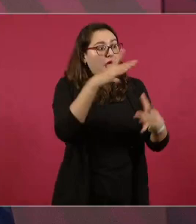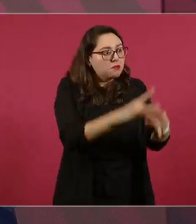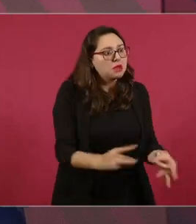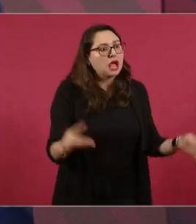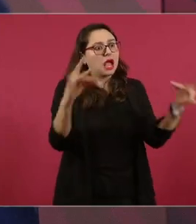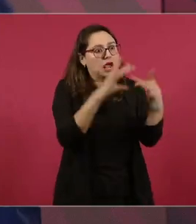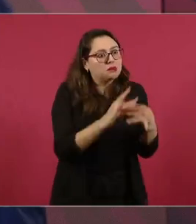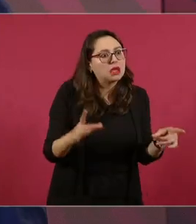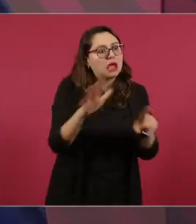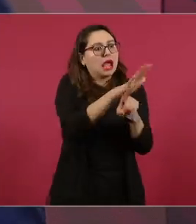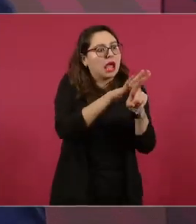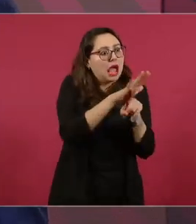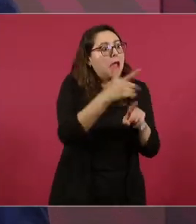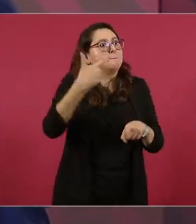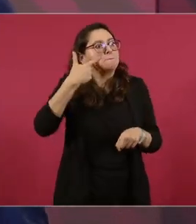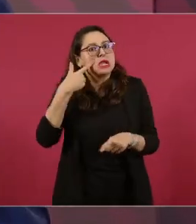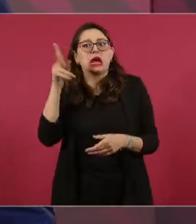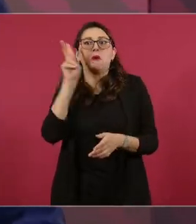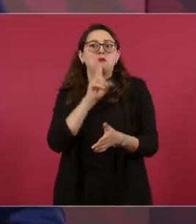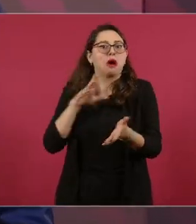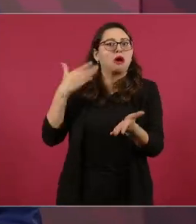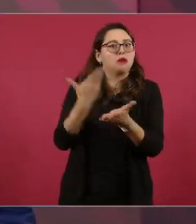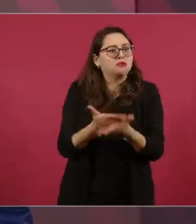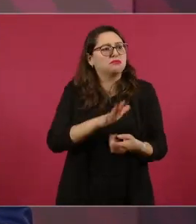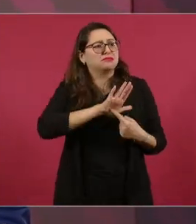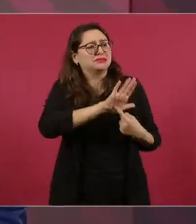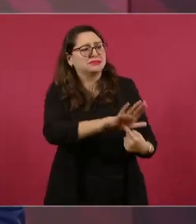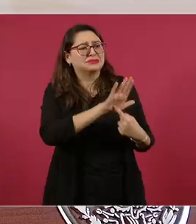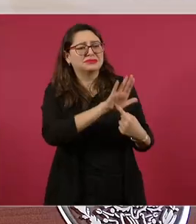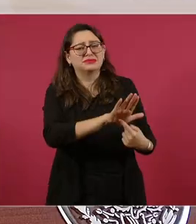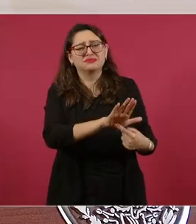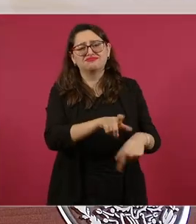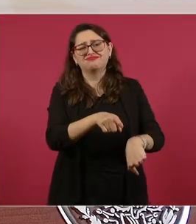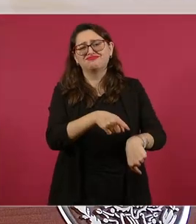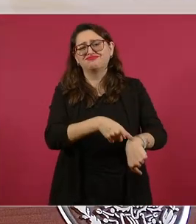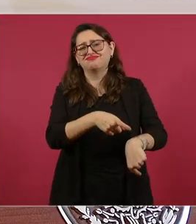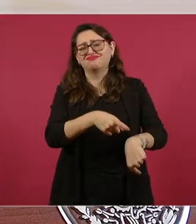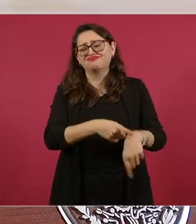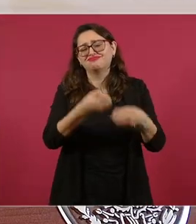en convencer a quienes va a estar muy difícil,